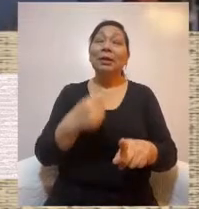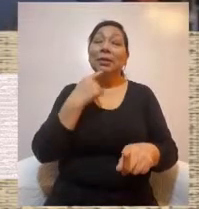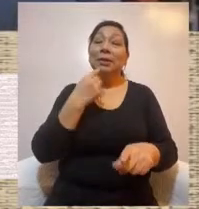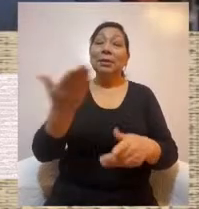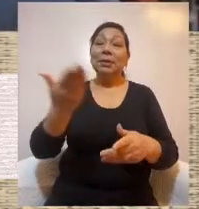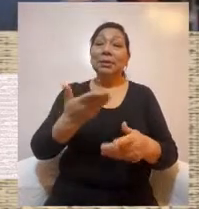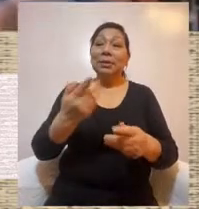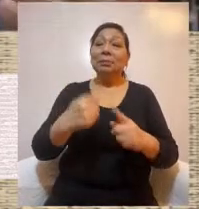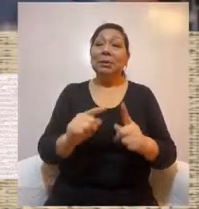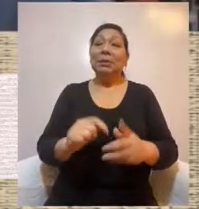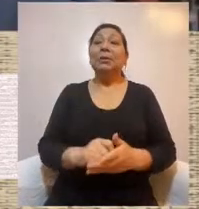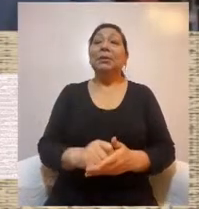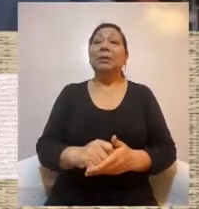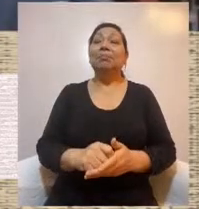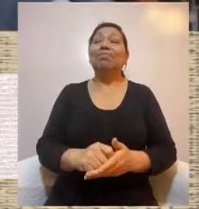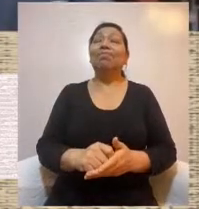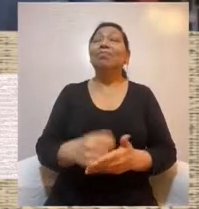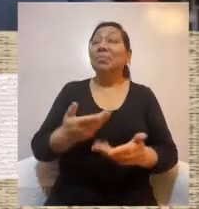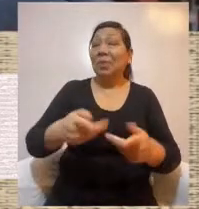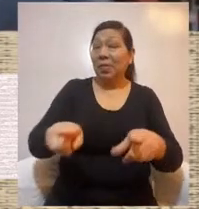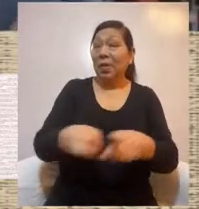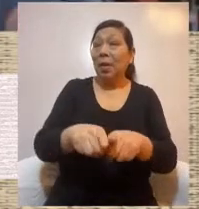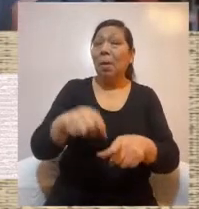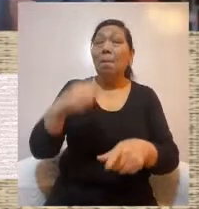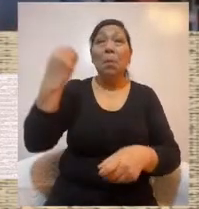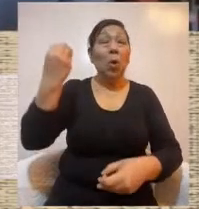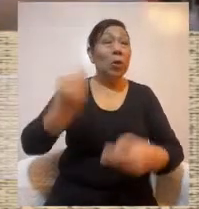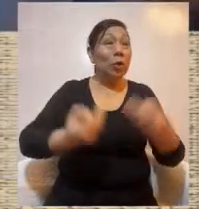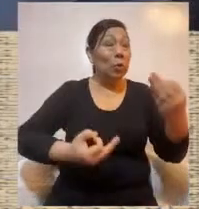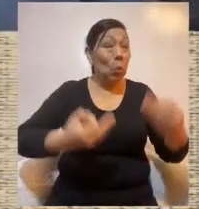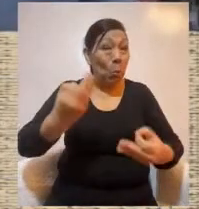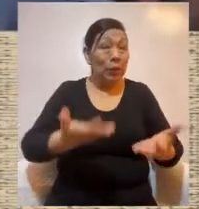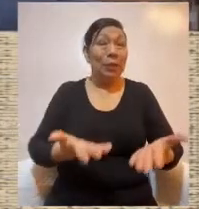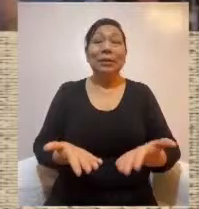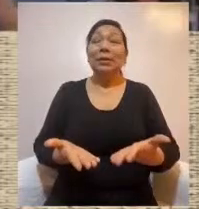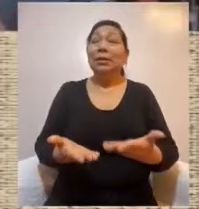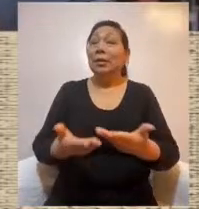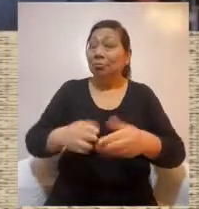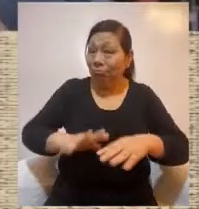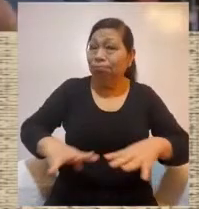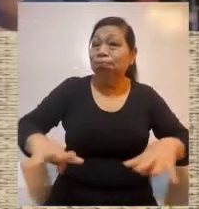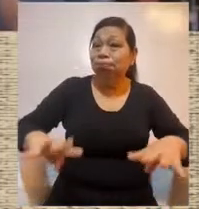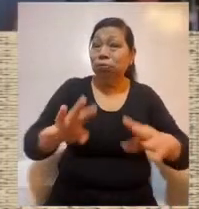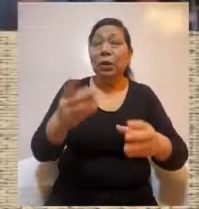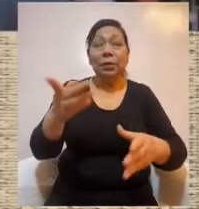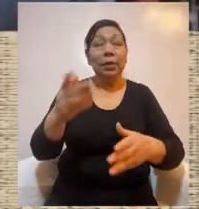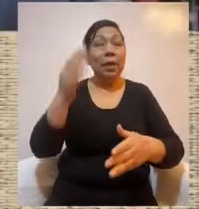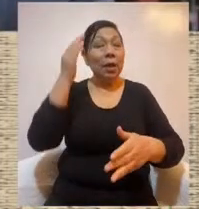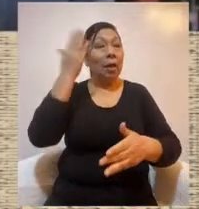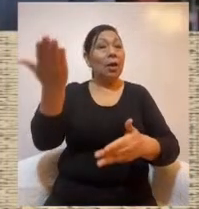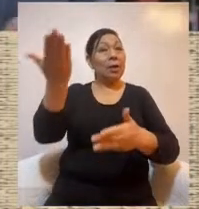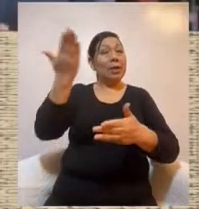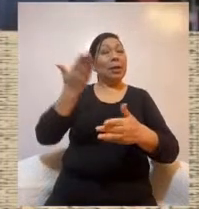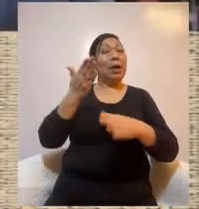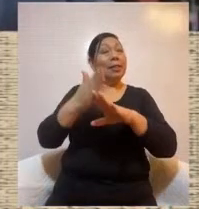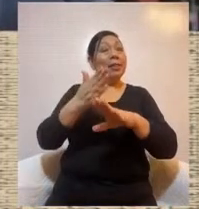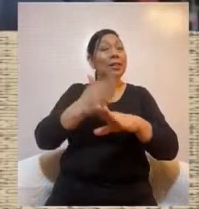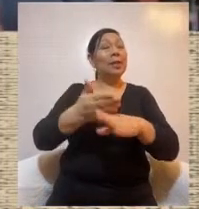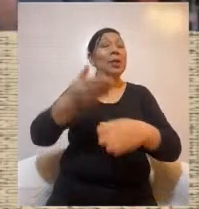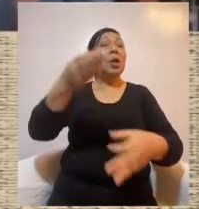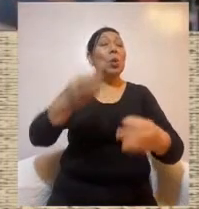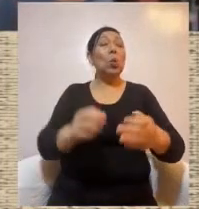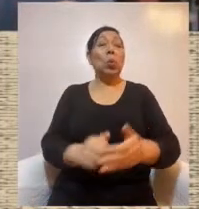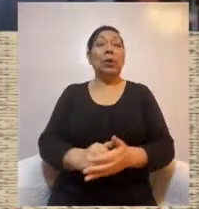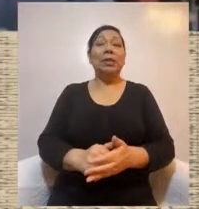tribunal declara fundada la demanda con el propósito de que tanto el Poder Judicial como en general la colectividad tome en consideración las pautas desarrolladas